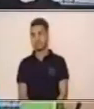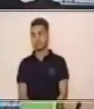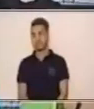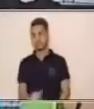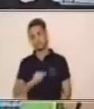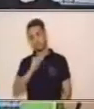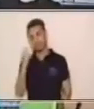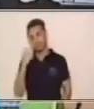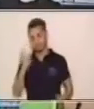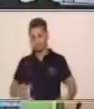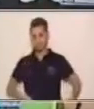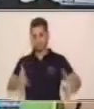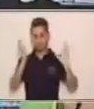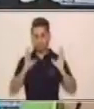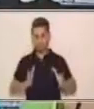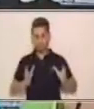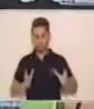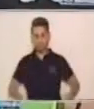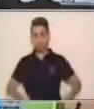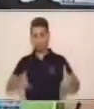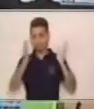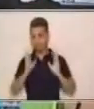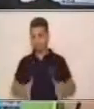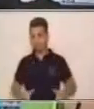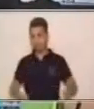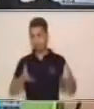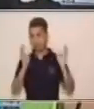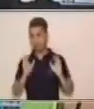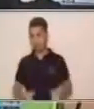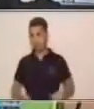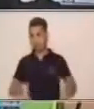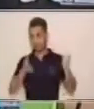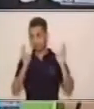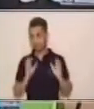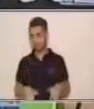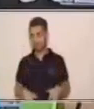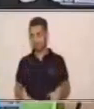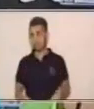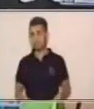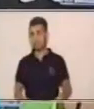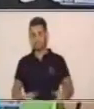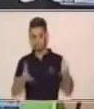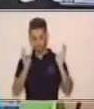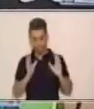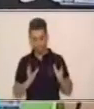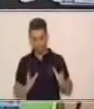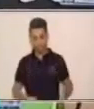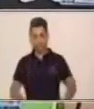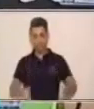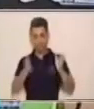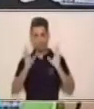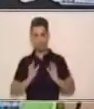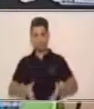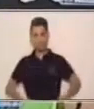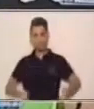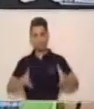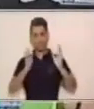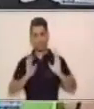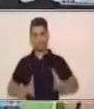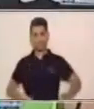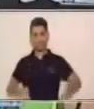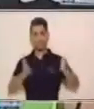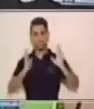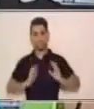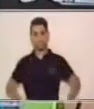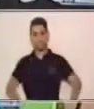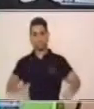cantamos. La tómbola va, la tómbola va, la tómbola se detiene. Tómbola va, la tómbola va,